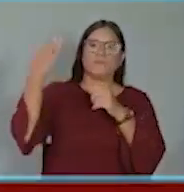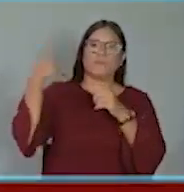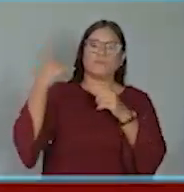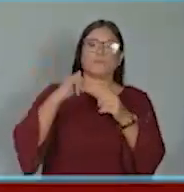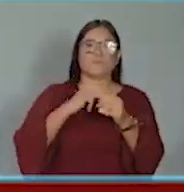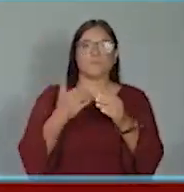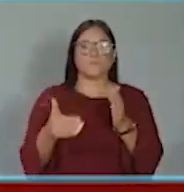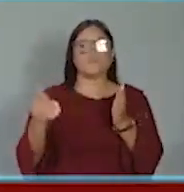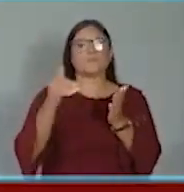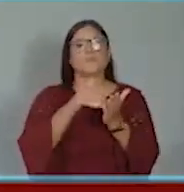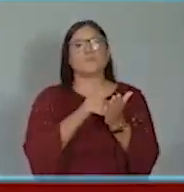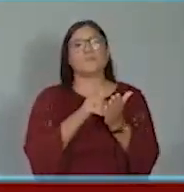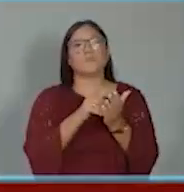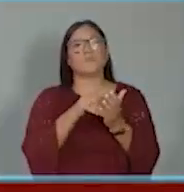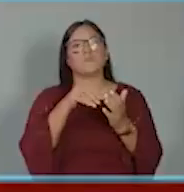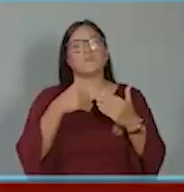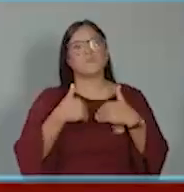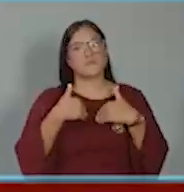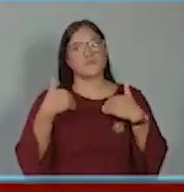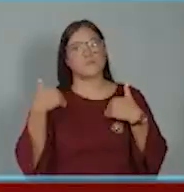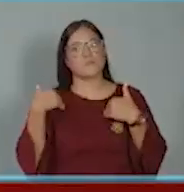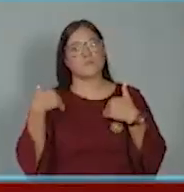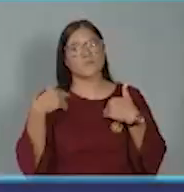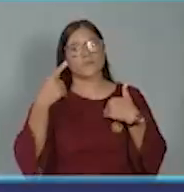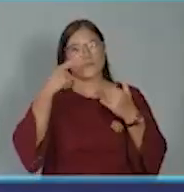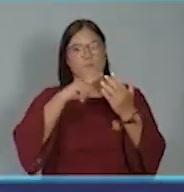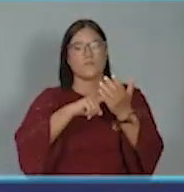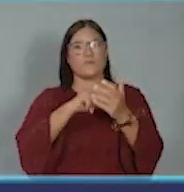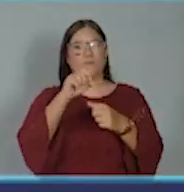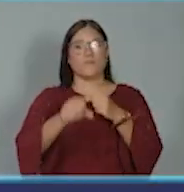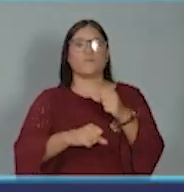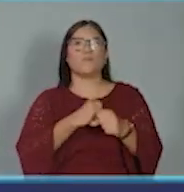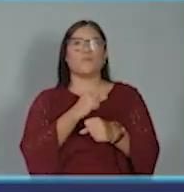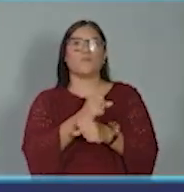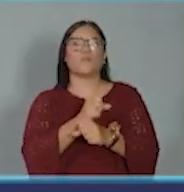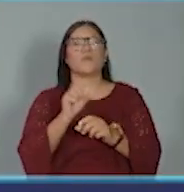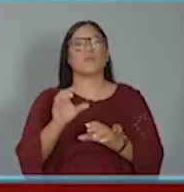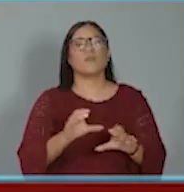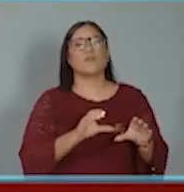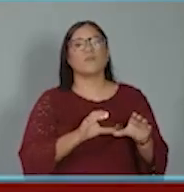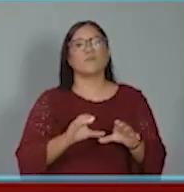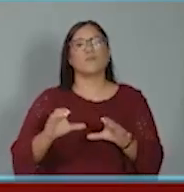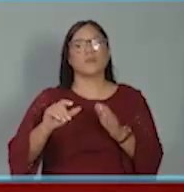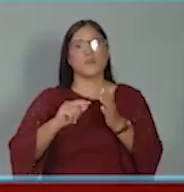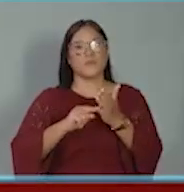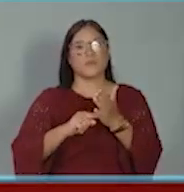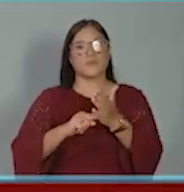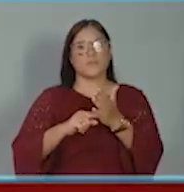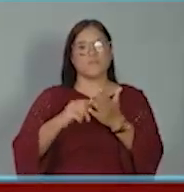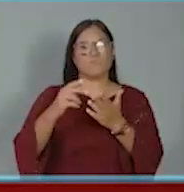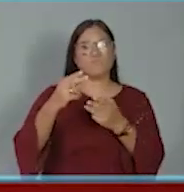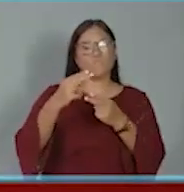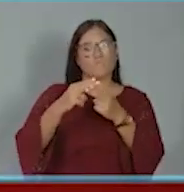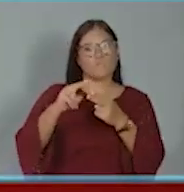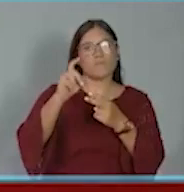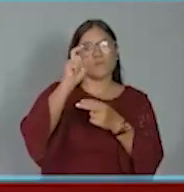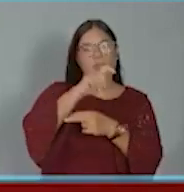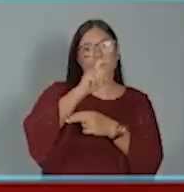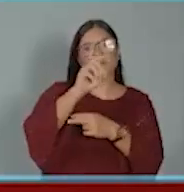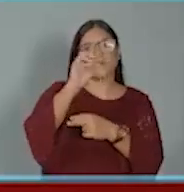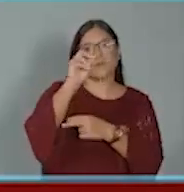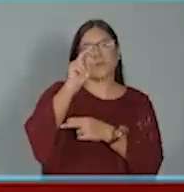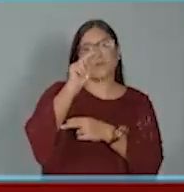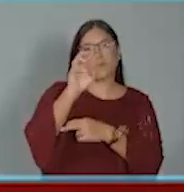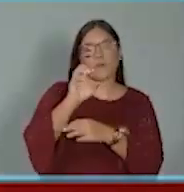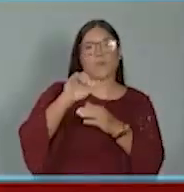otra el tema de no tener los recursos asignados para este año pero hacer todos los arreglos necesarios tanto dentro de la